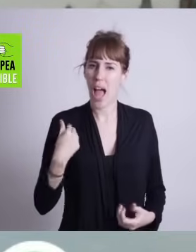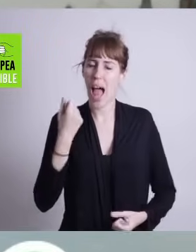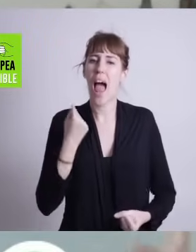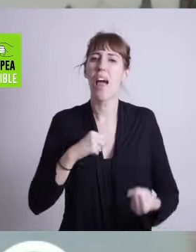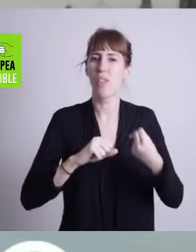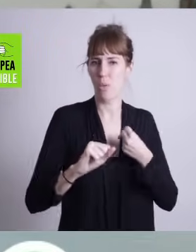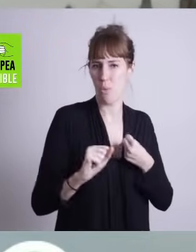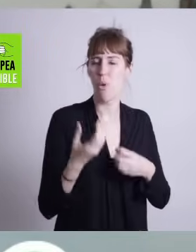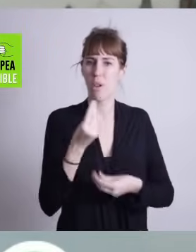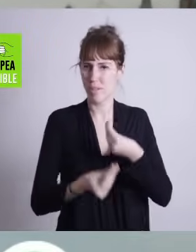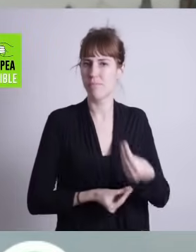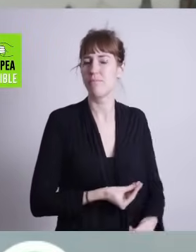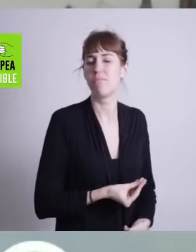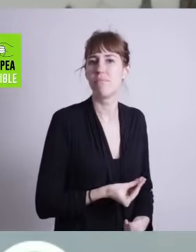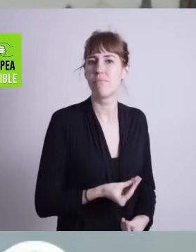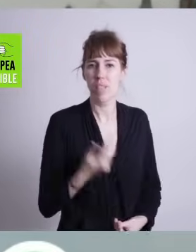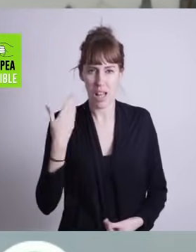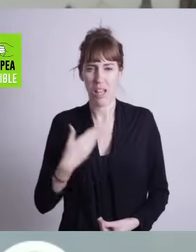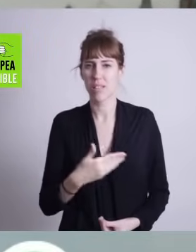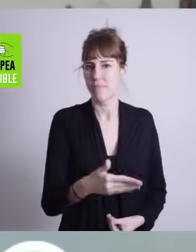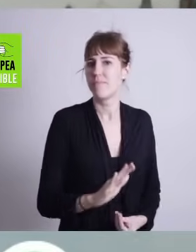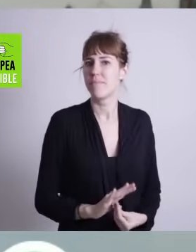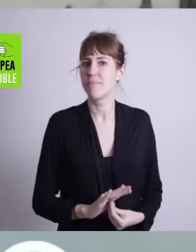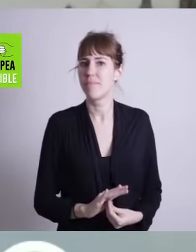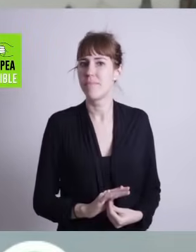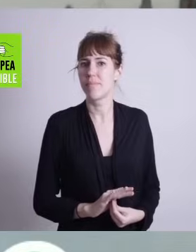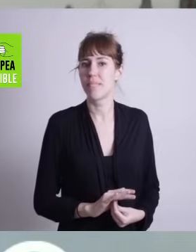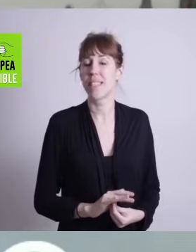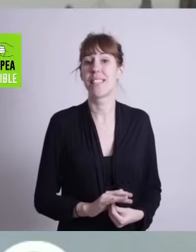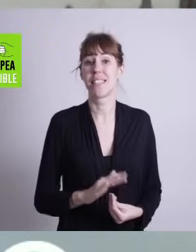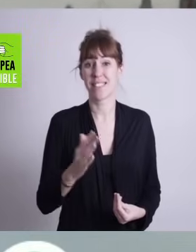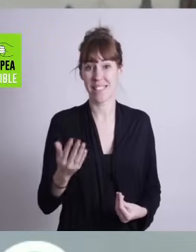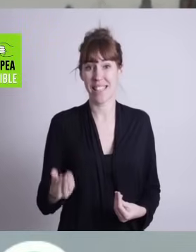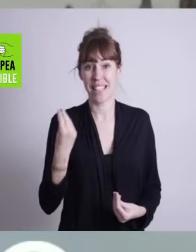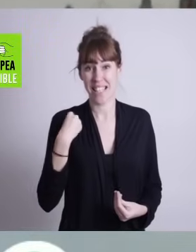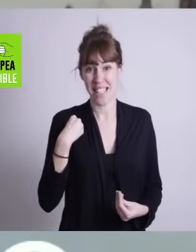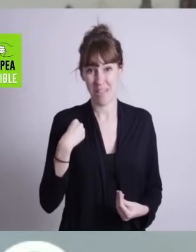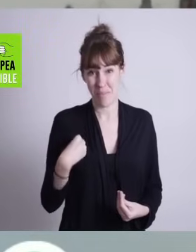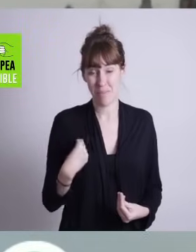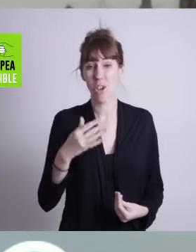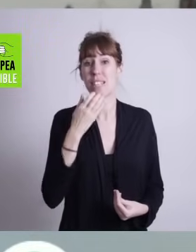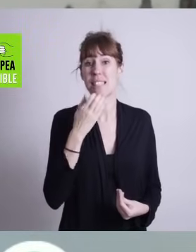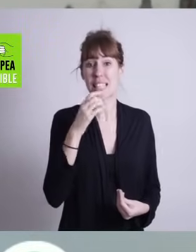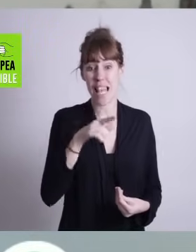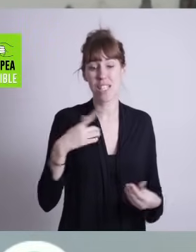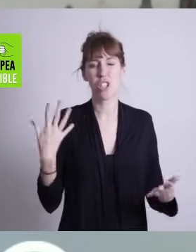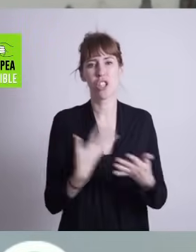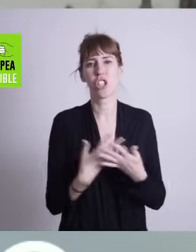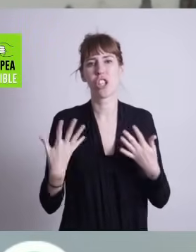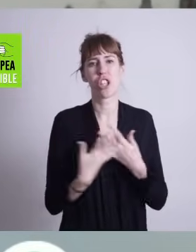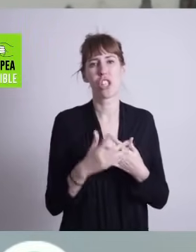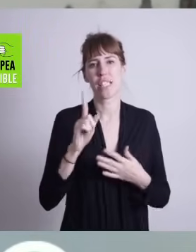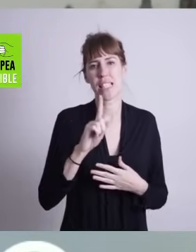o mi yo actuante, vamos, o accionante, aparte de este asentamiento, como digo, si no integramos también